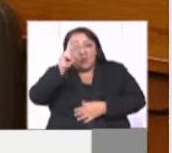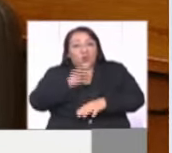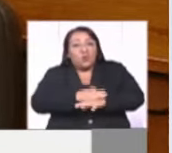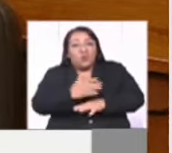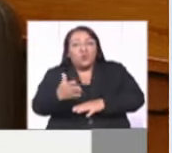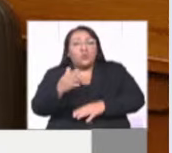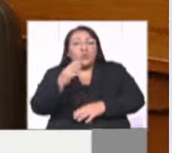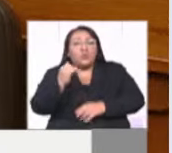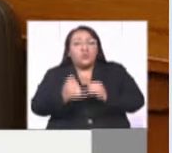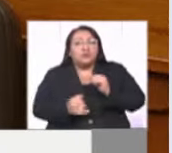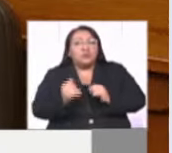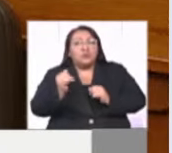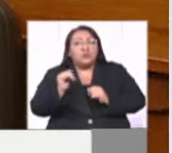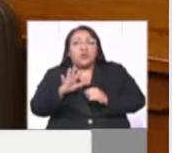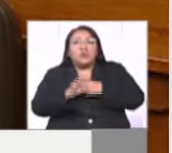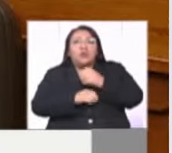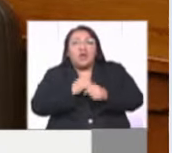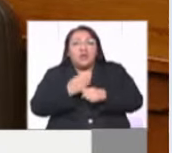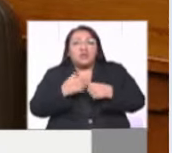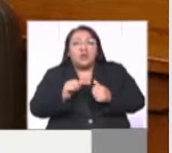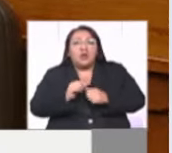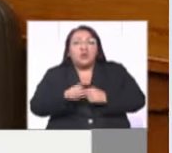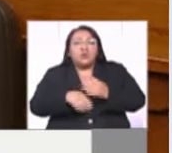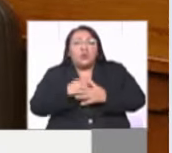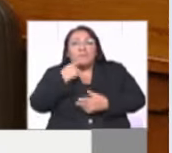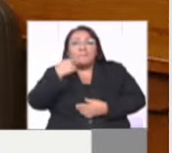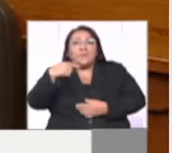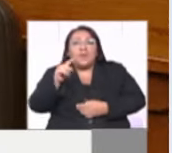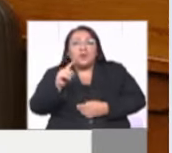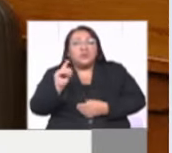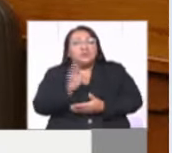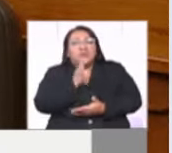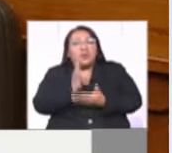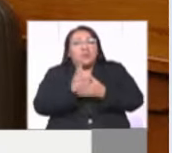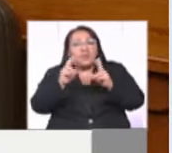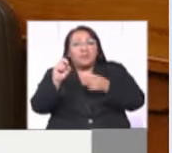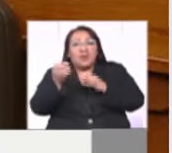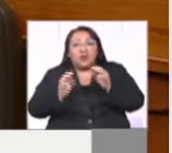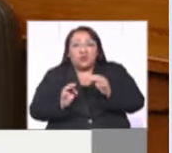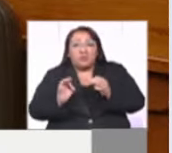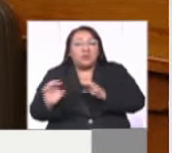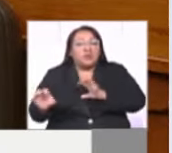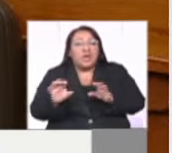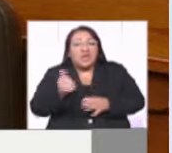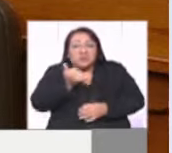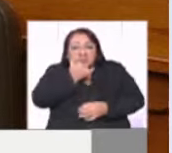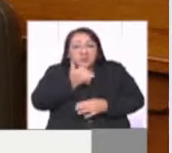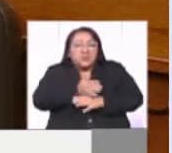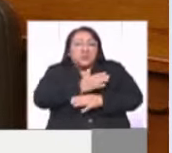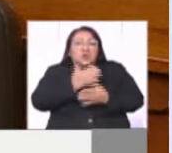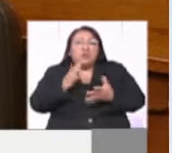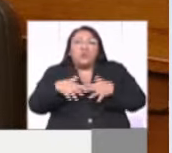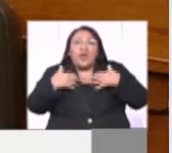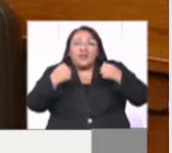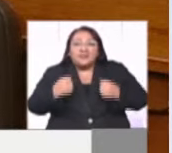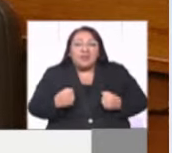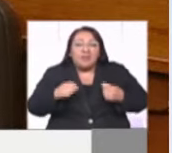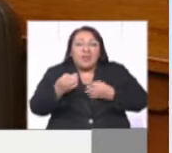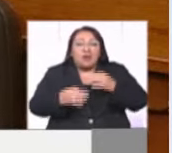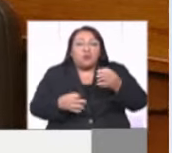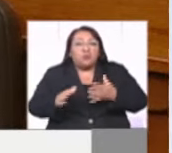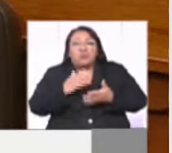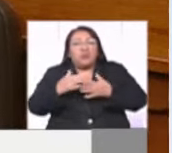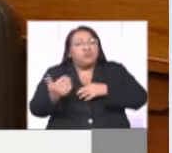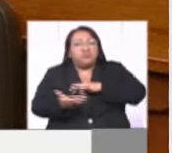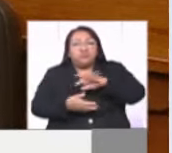los 4 últimos años atraviesa una de las peores crisis económicas producida por la inestabilidad política,